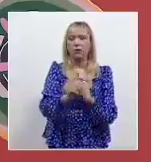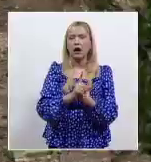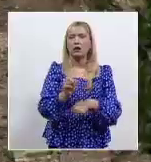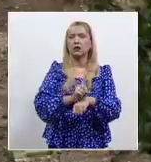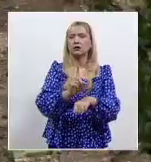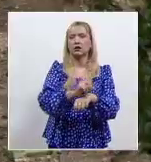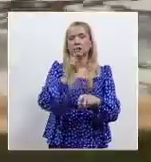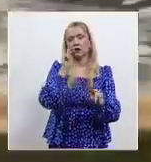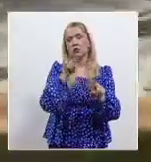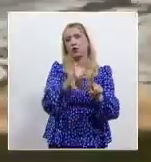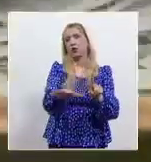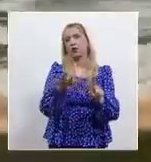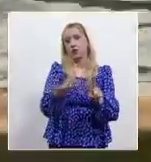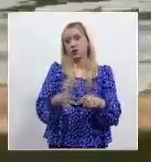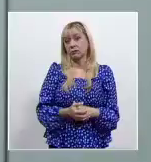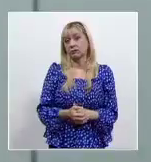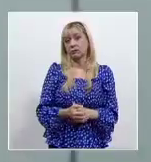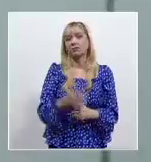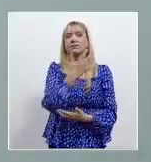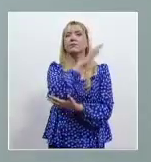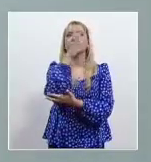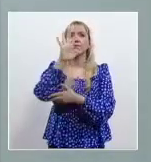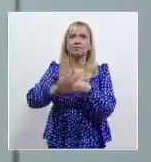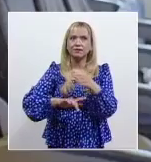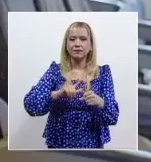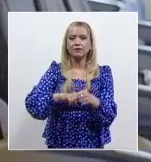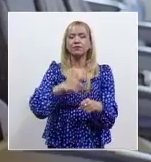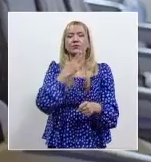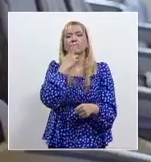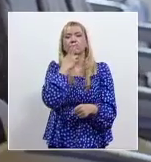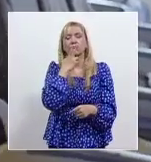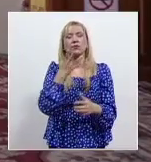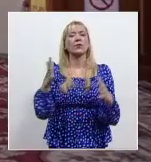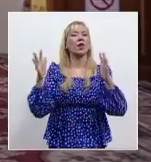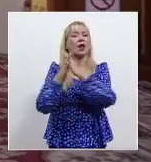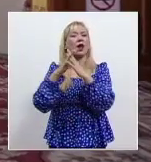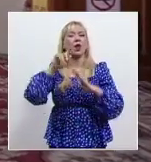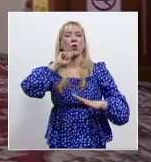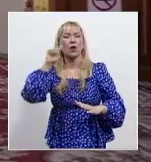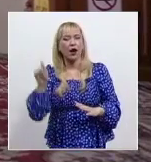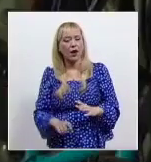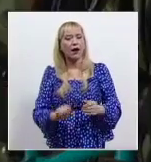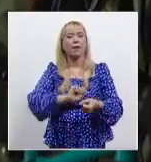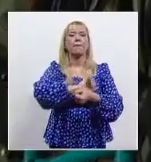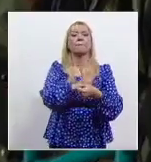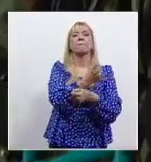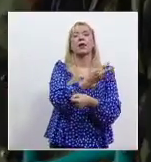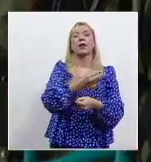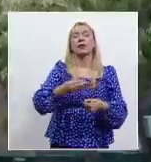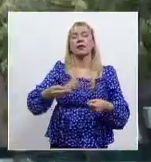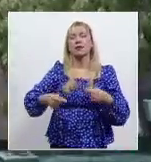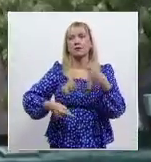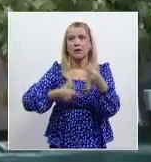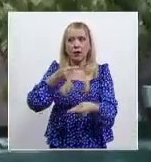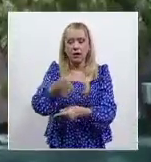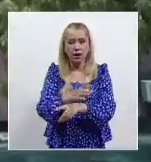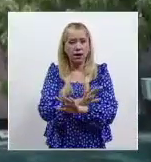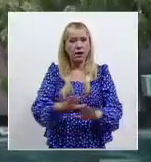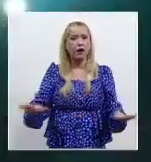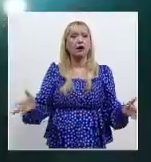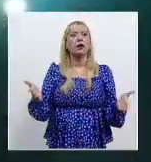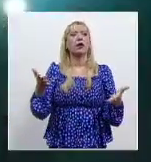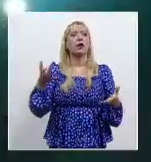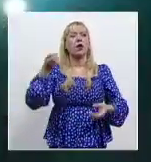enfrentamos. Temas medioambientales, la guerra de Ucrania, la pospandemia, la proyección de material de archivo inédito sobre el